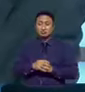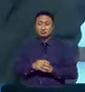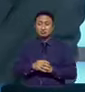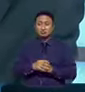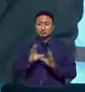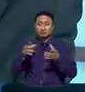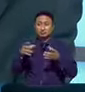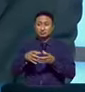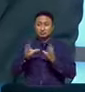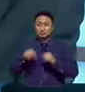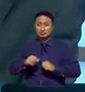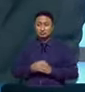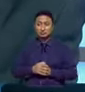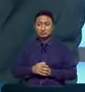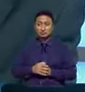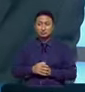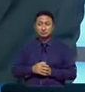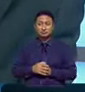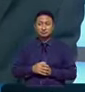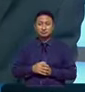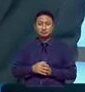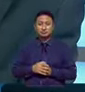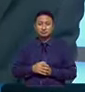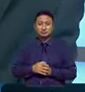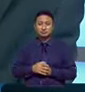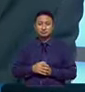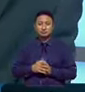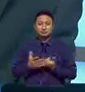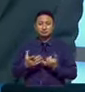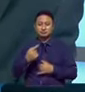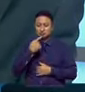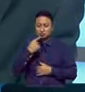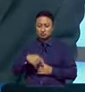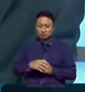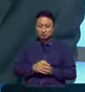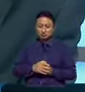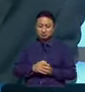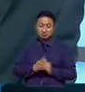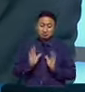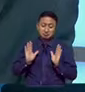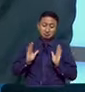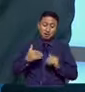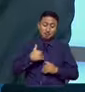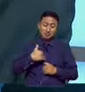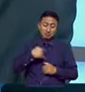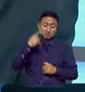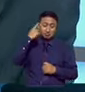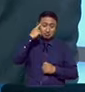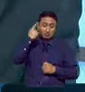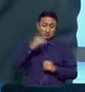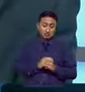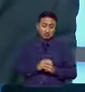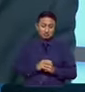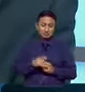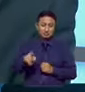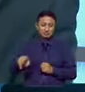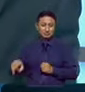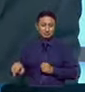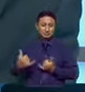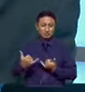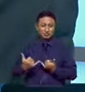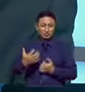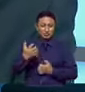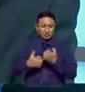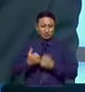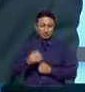determinante en el próximo periodo. Entonces yo diría, ahí me parece a mí que con este vacío que se ha